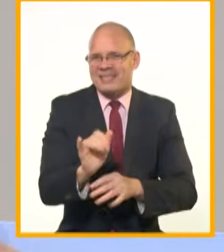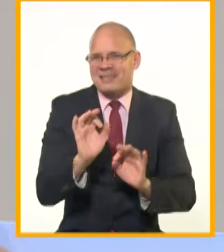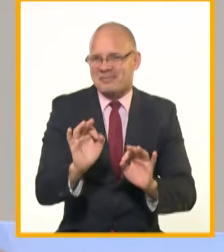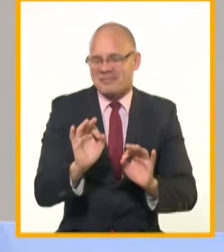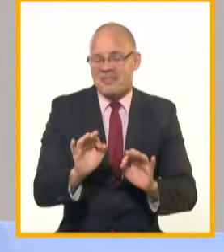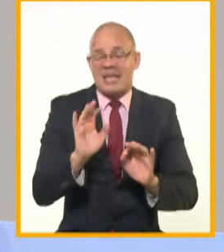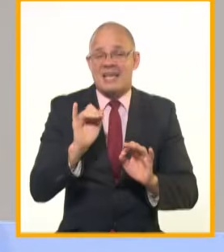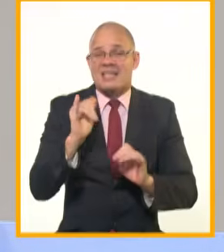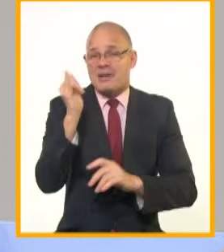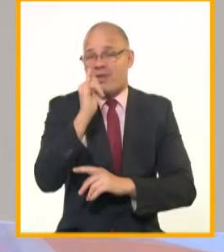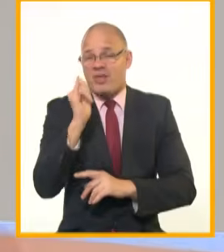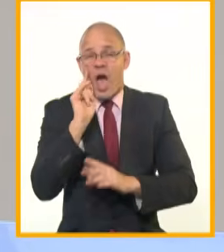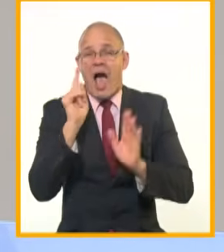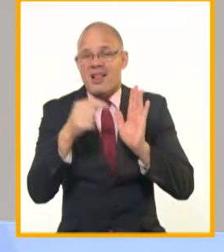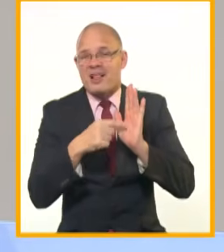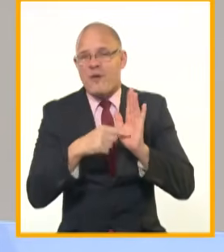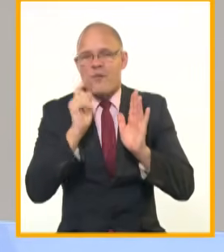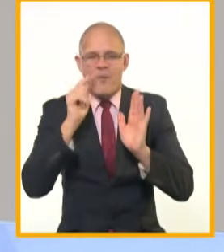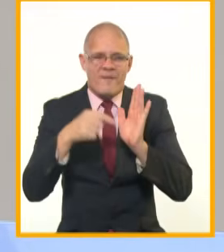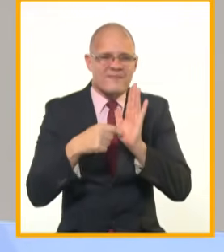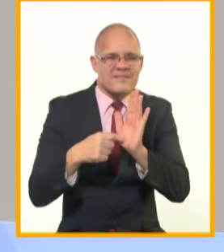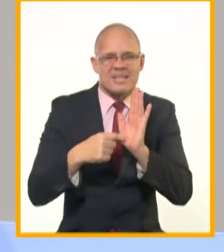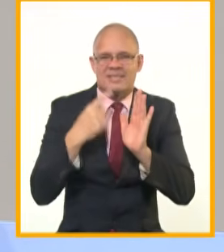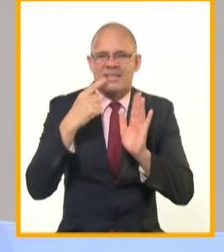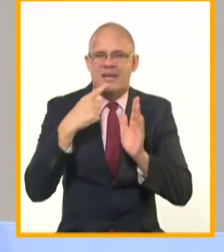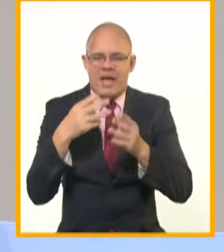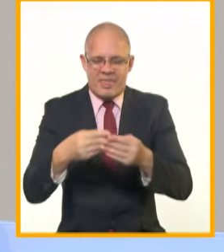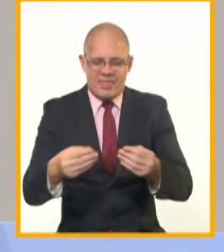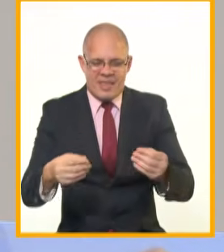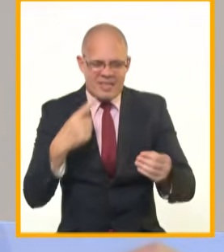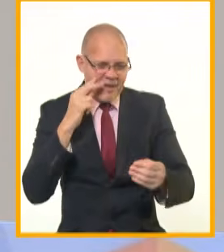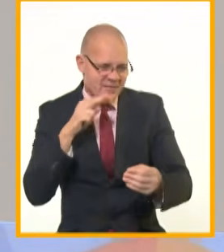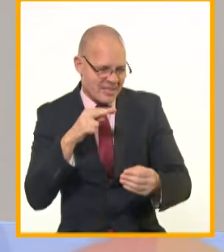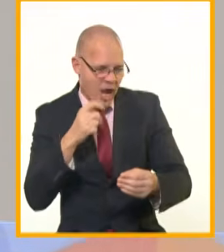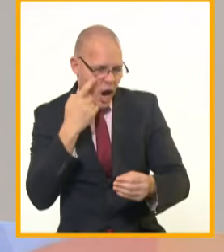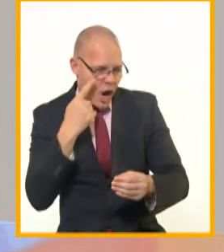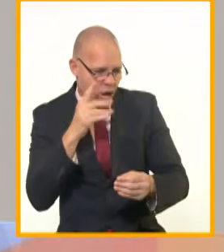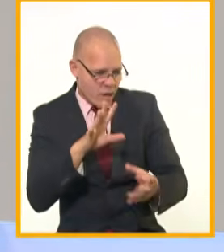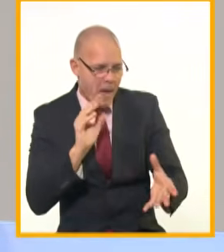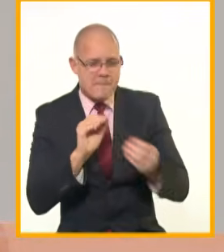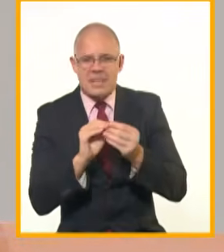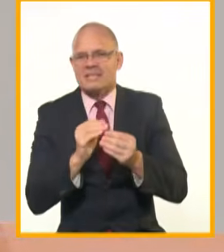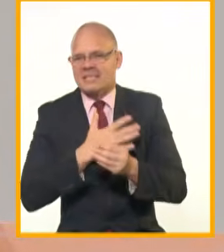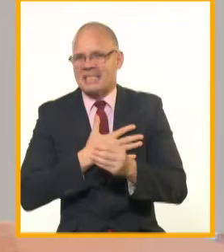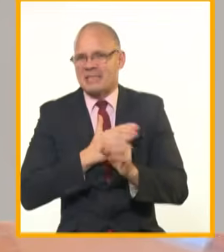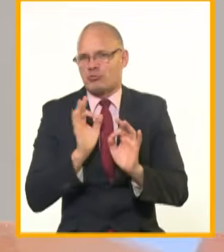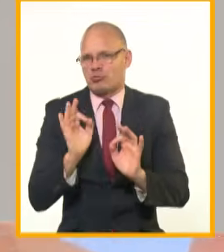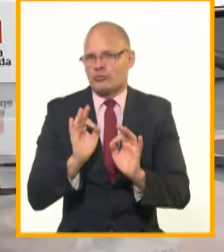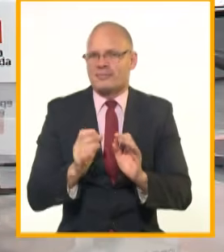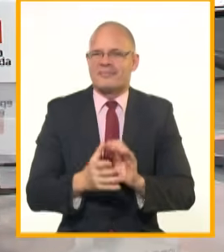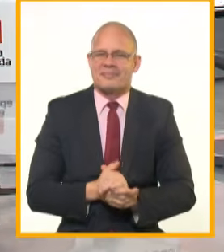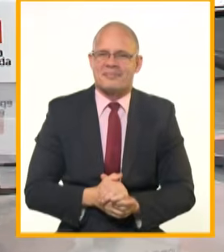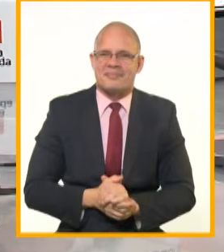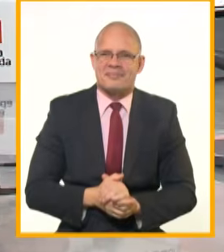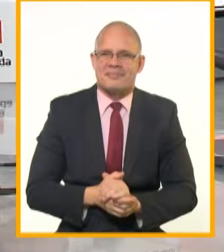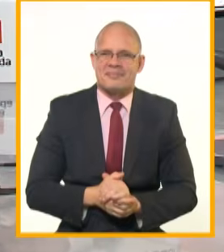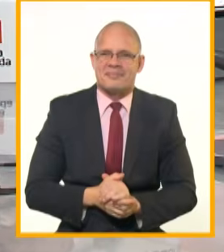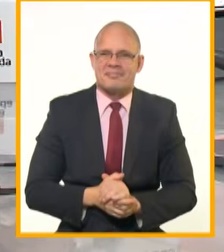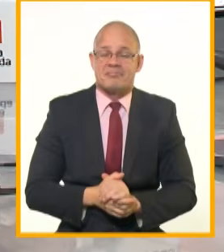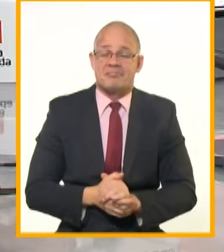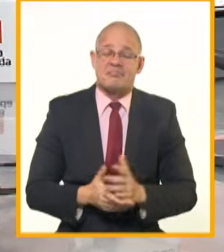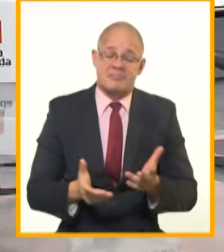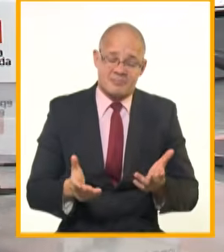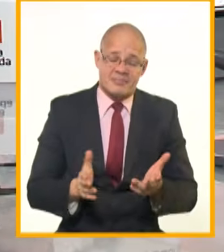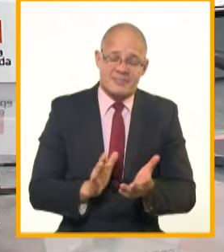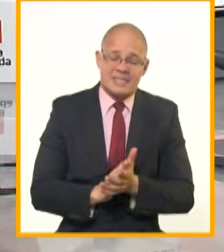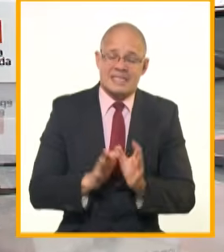se veían cómo es, y lo tomamos también como una forma identitaria de la provincia. Bueno, es parte de los desafíos